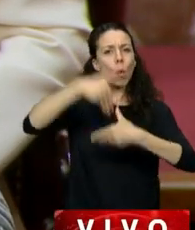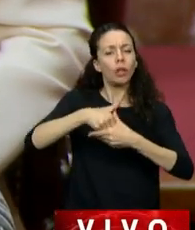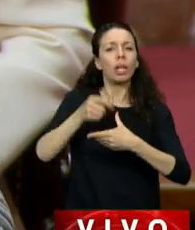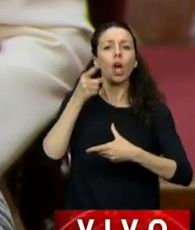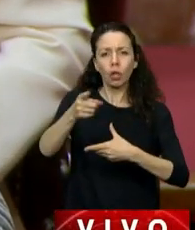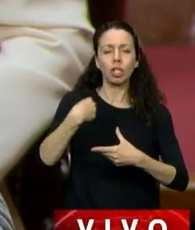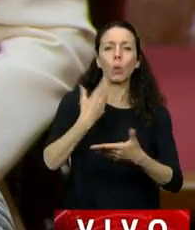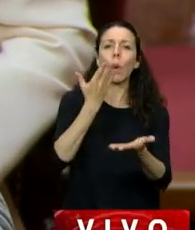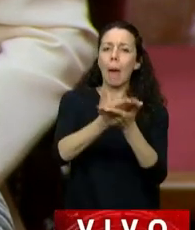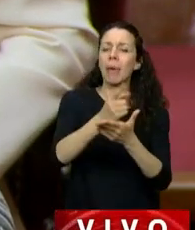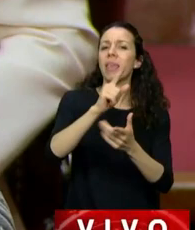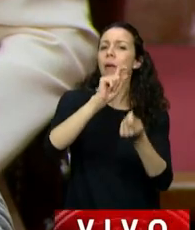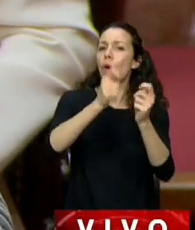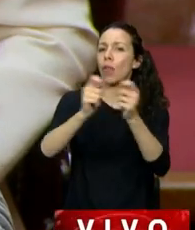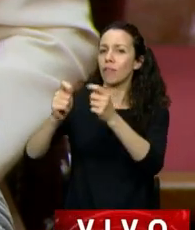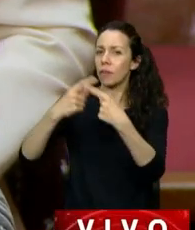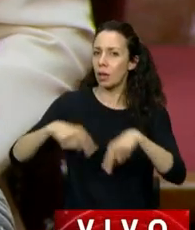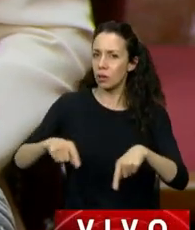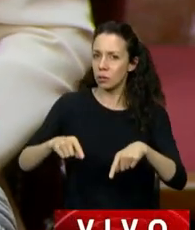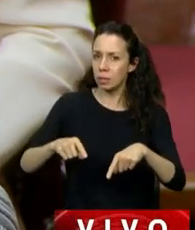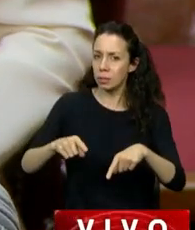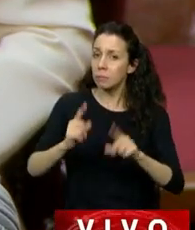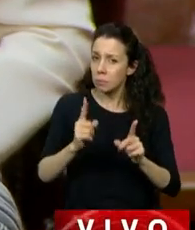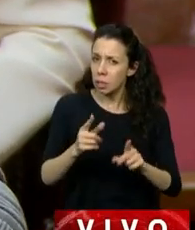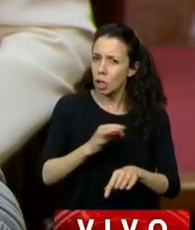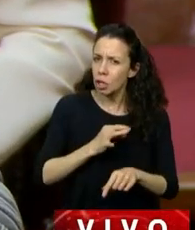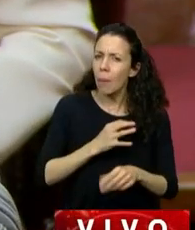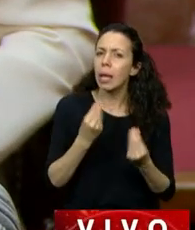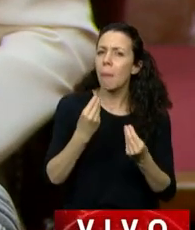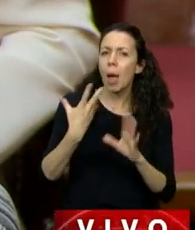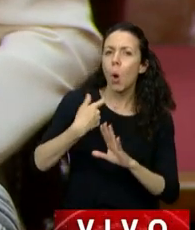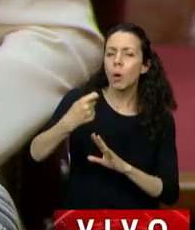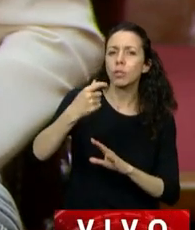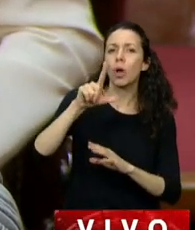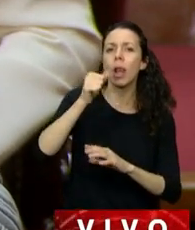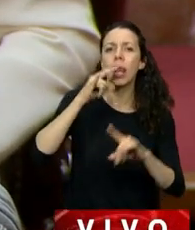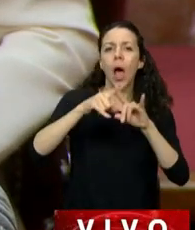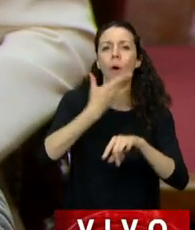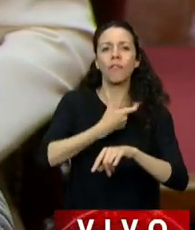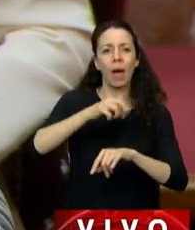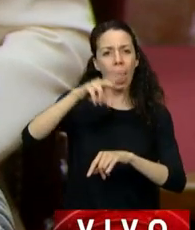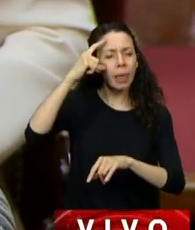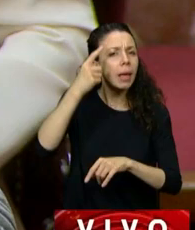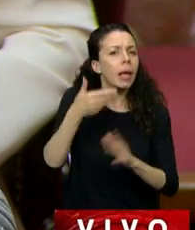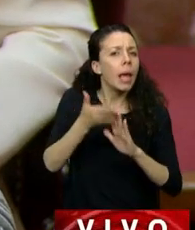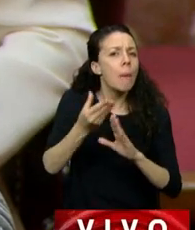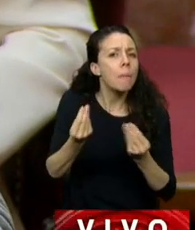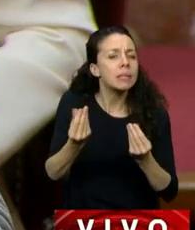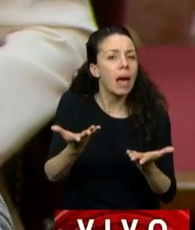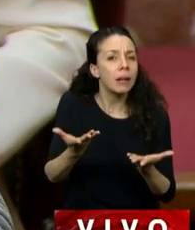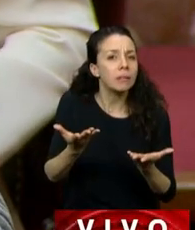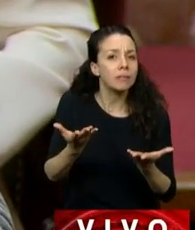que se discuta cómo vamos a terminar con el lawfare. No queremos que esto quede acá, solamente que los jueces paguen